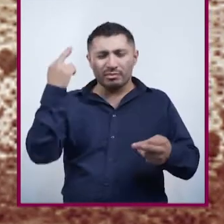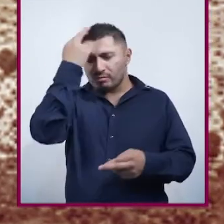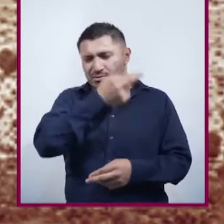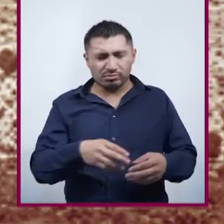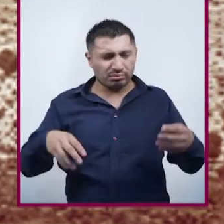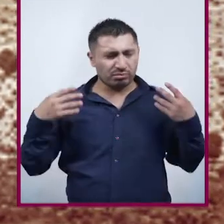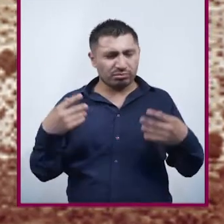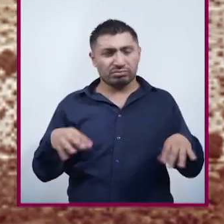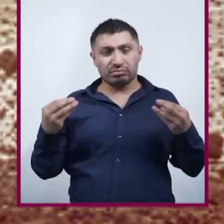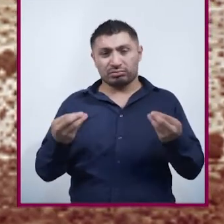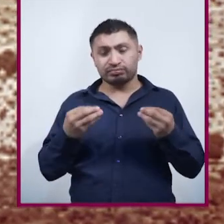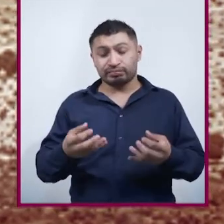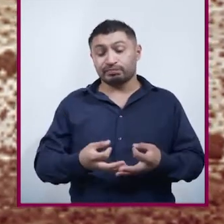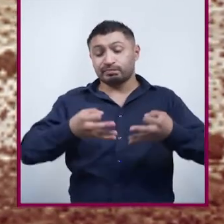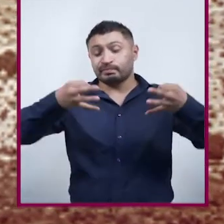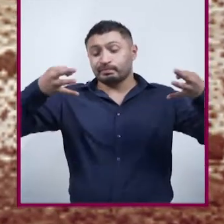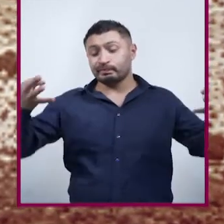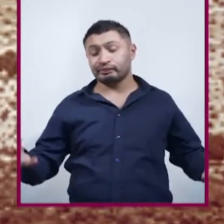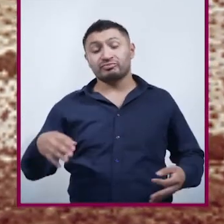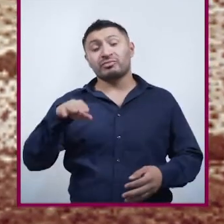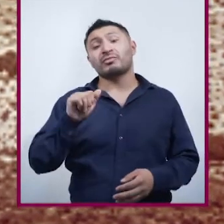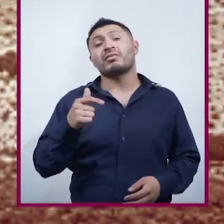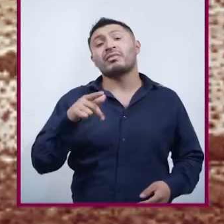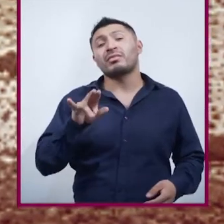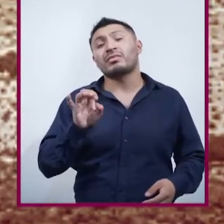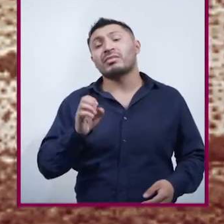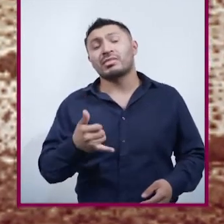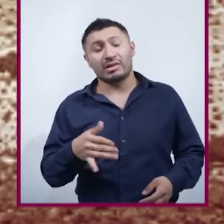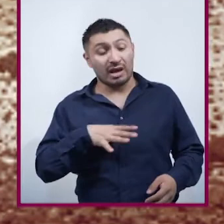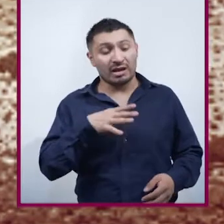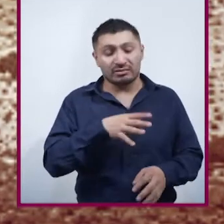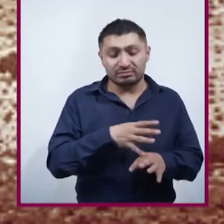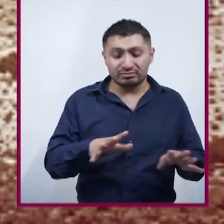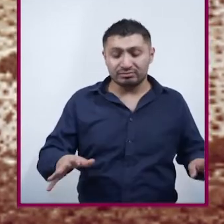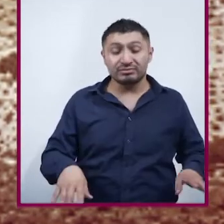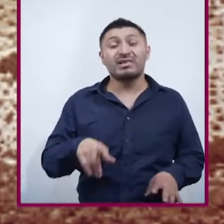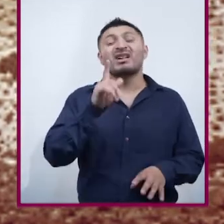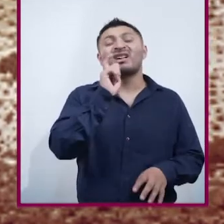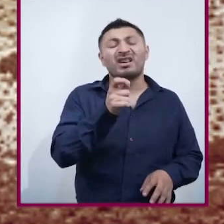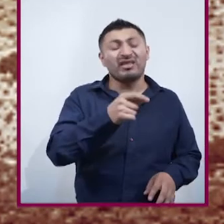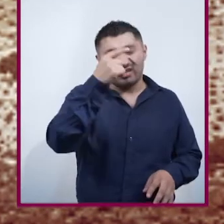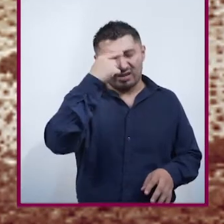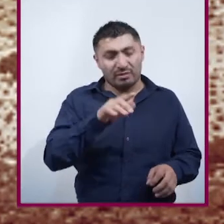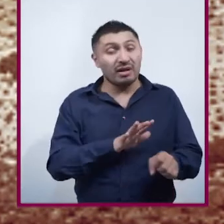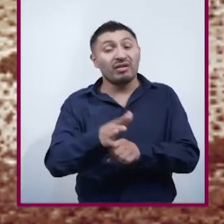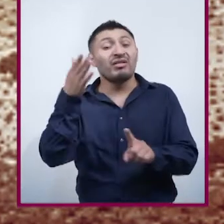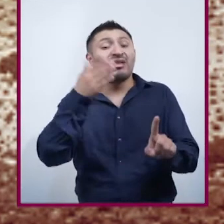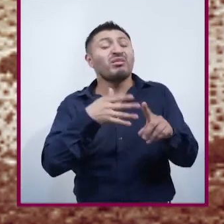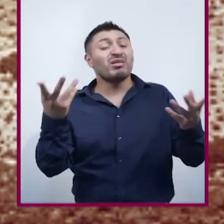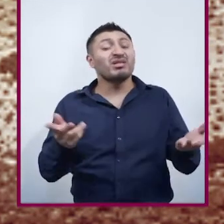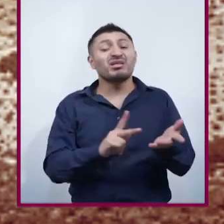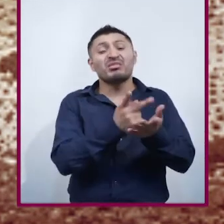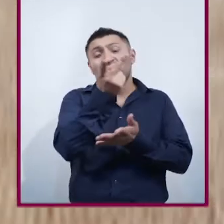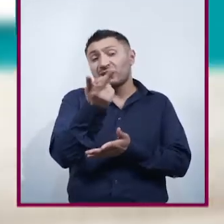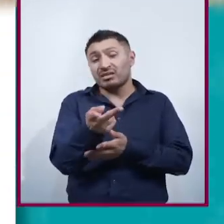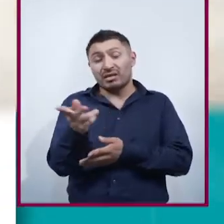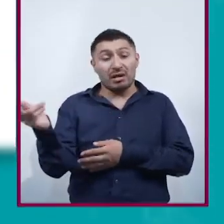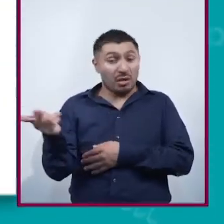Al observar esta enorme extensión de terreno cultivada con magueyes, ¿qué puede significar? ¿Para qué sirve esta